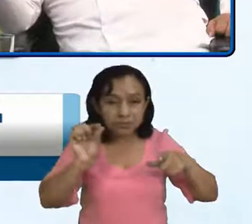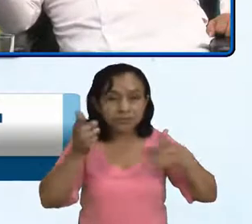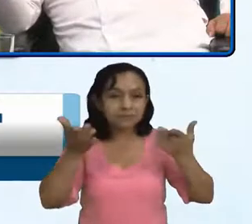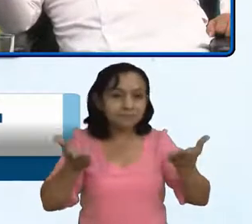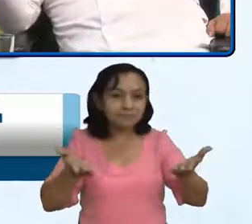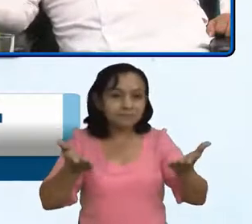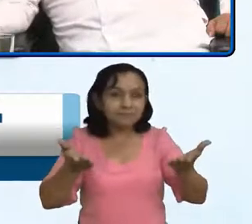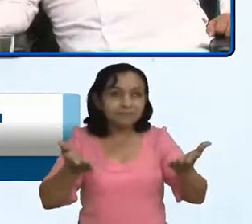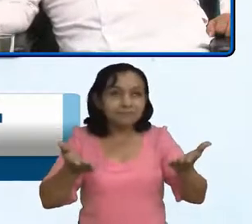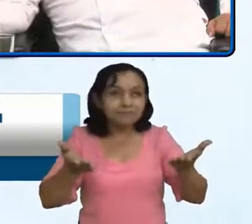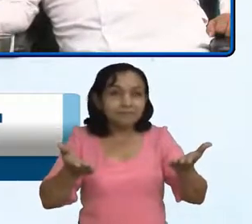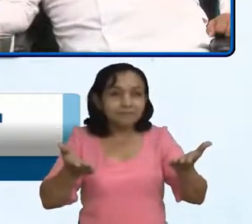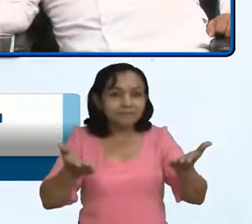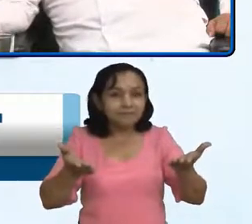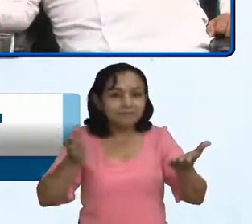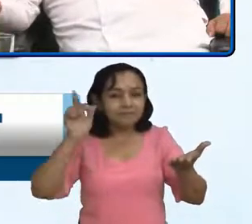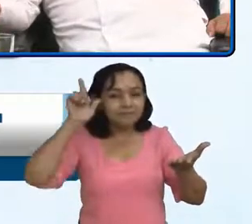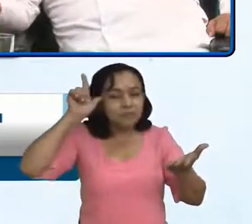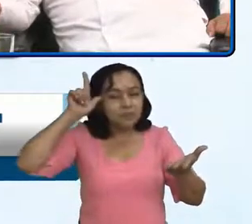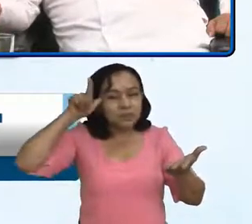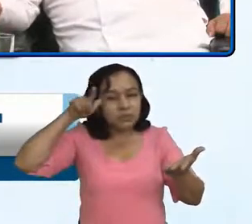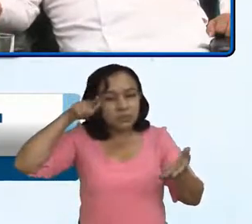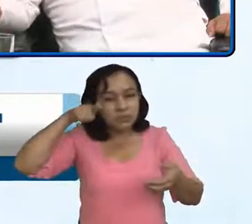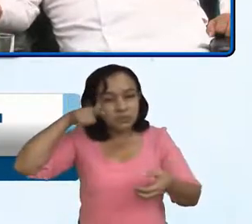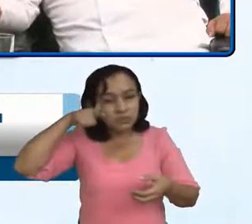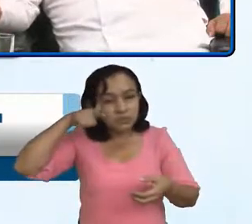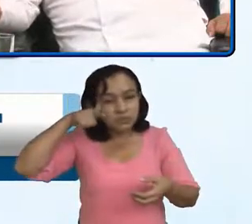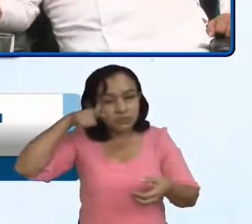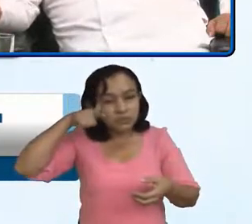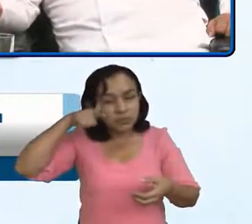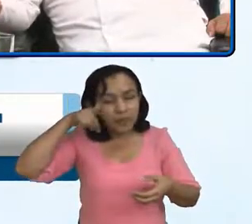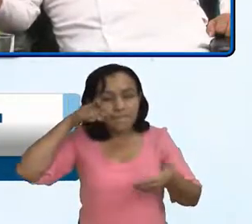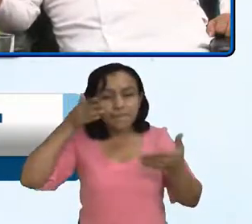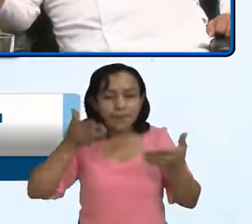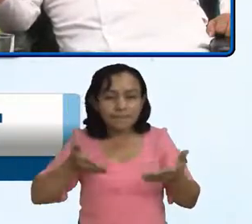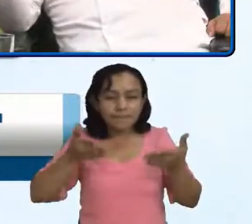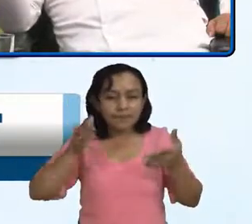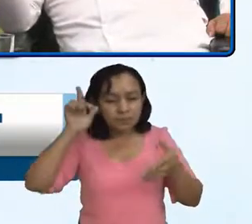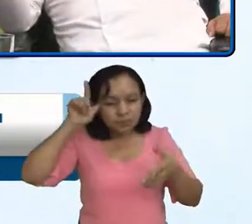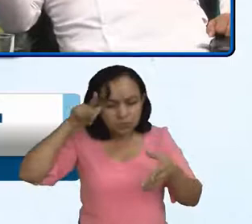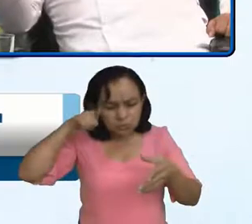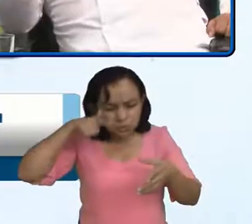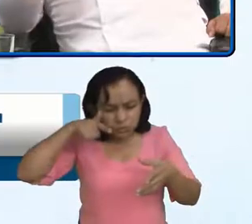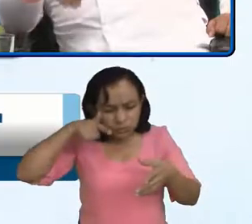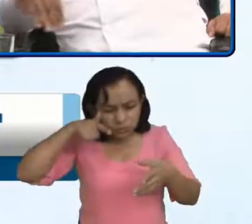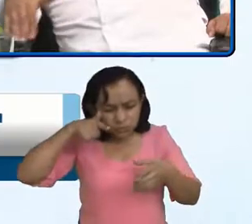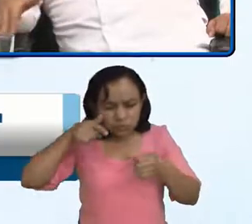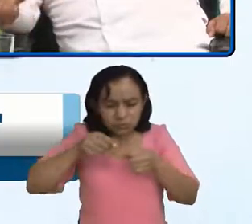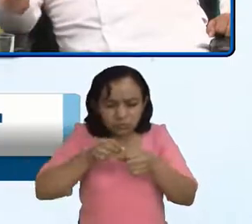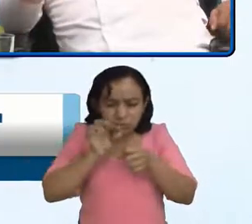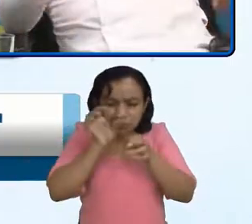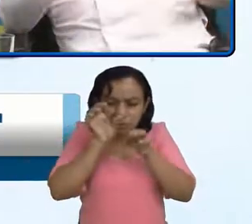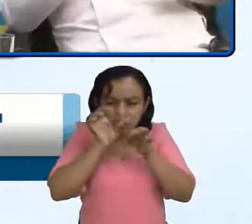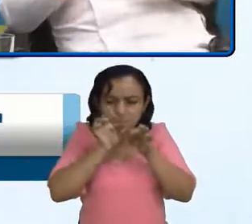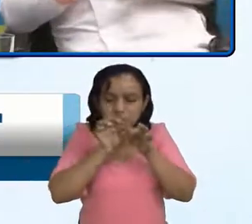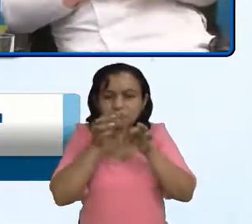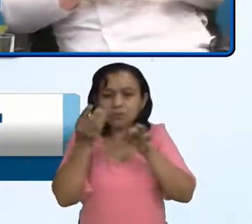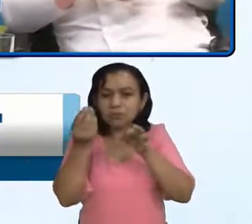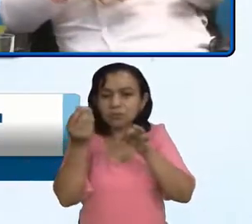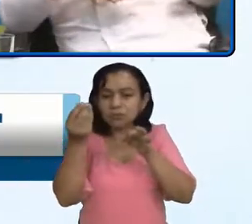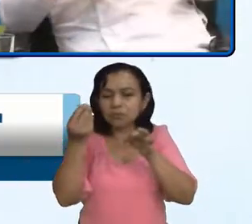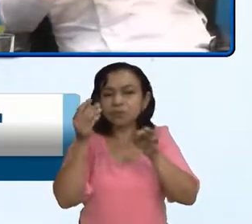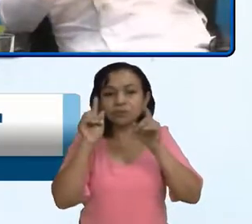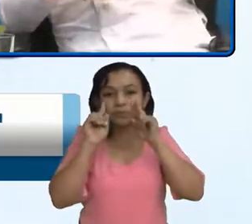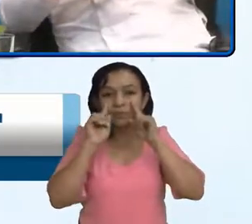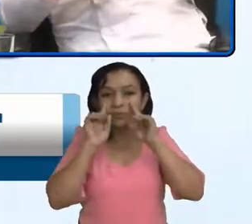obviamente su orina va a ser más espesa. Entonces igual viene acarreando todito, además de no